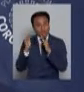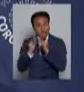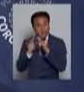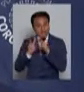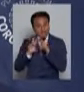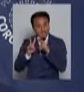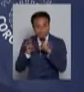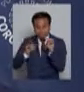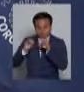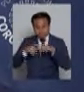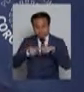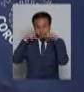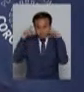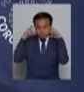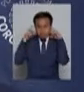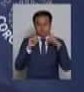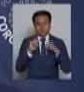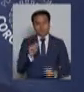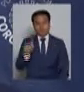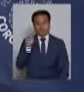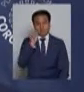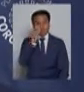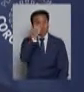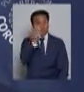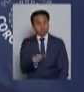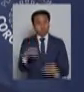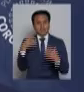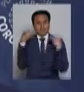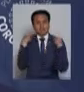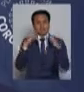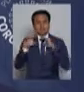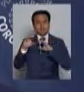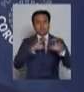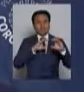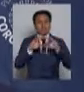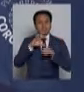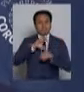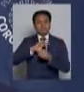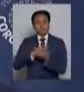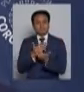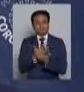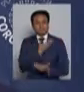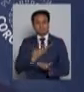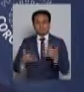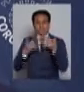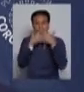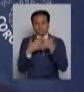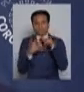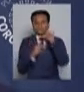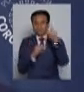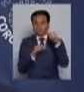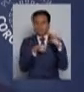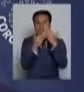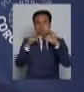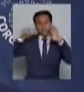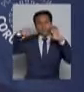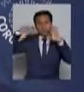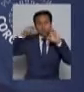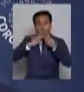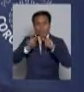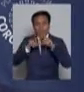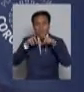Ayer la persona encargada de las comunicaciones de salud del gobierno norteamericano entregó un video de